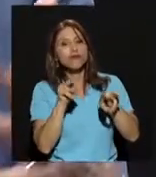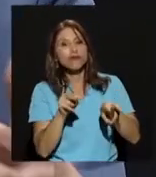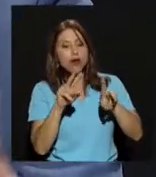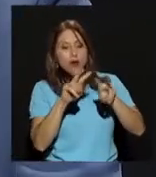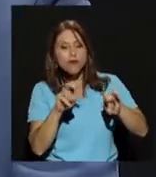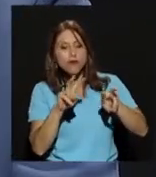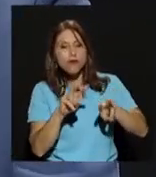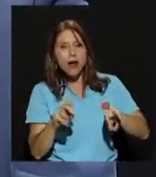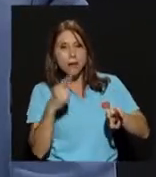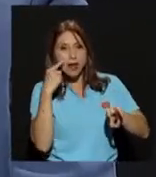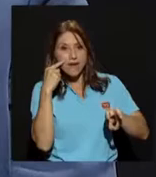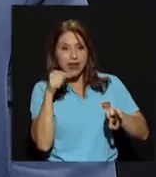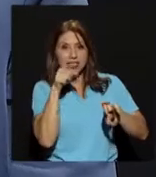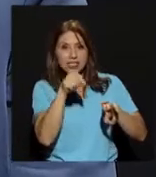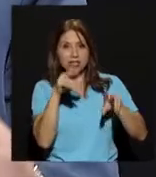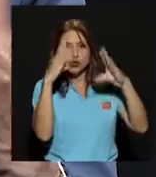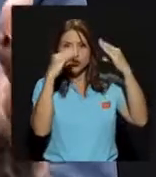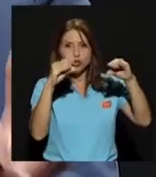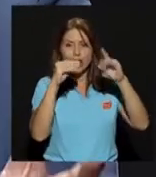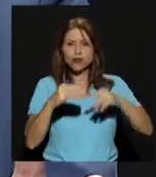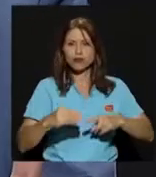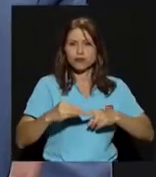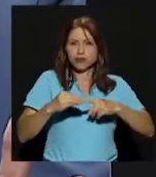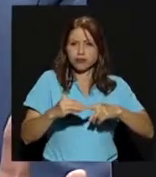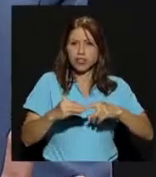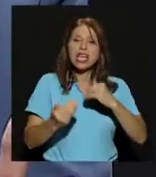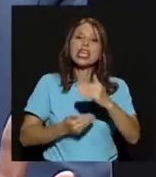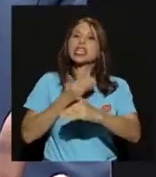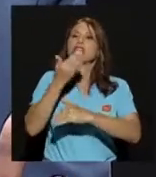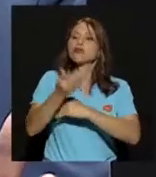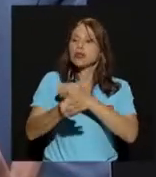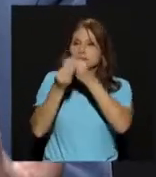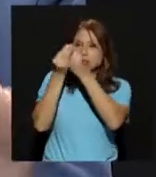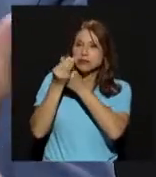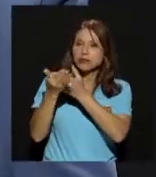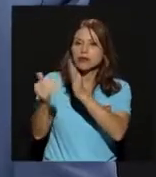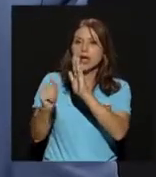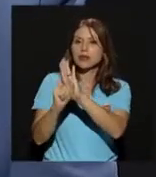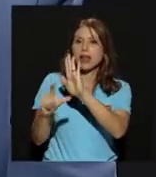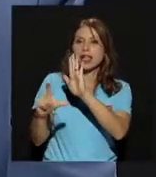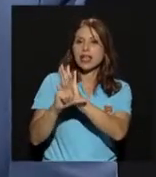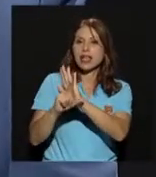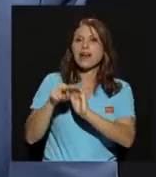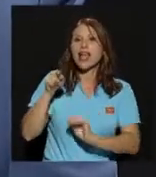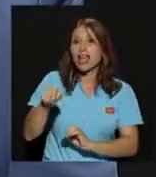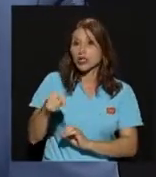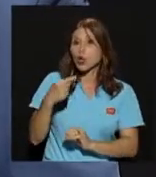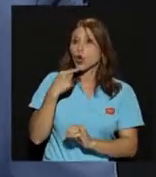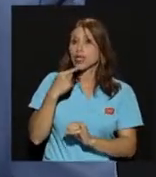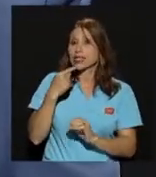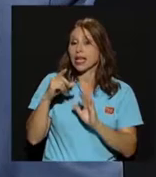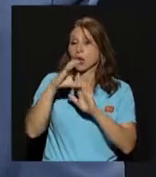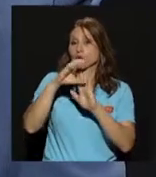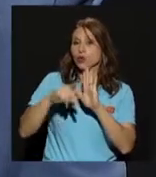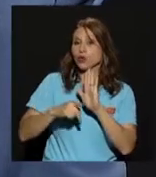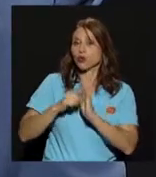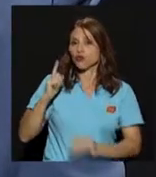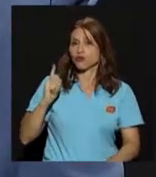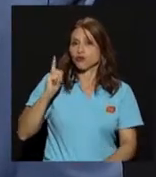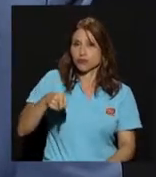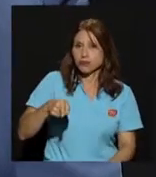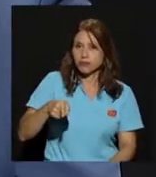si los datos son pertinentes y emite un dictamen para la asamblea legislativa ese es un mandato constitucional que tiene la